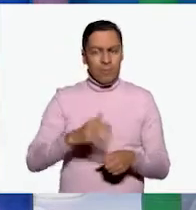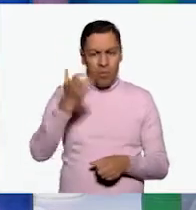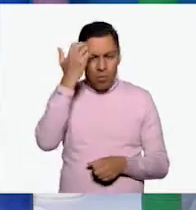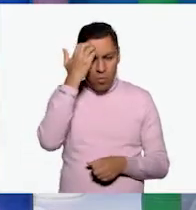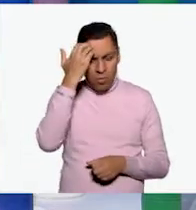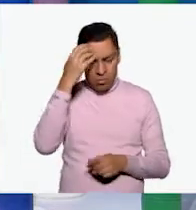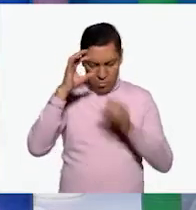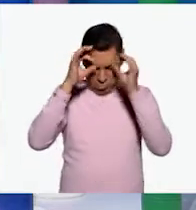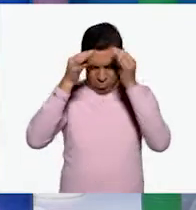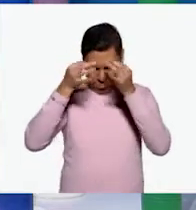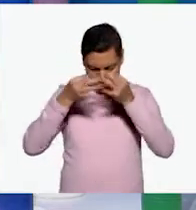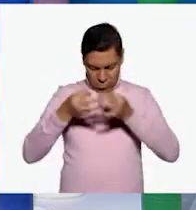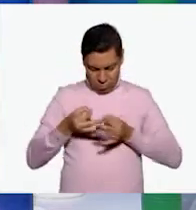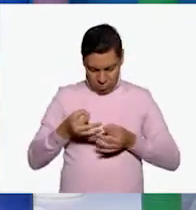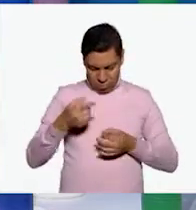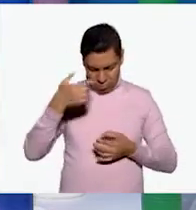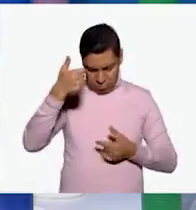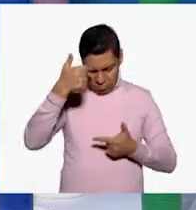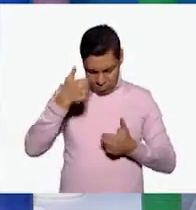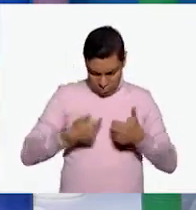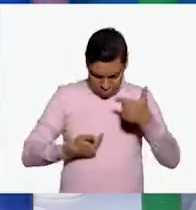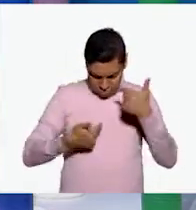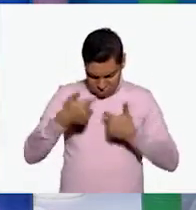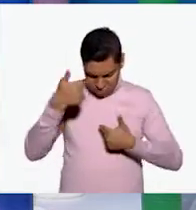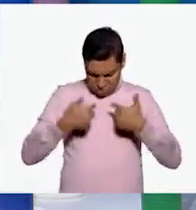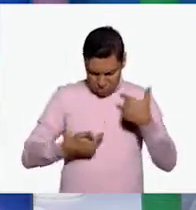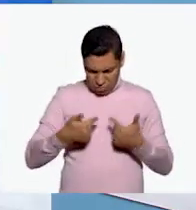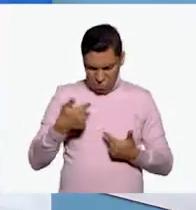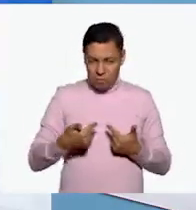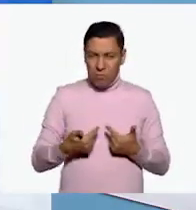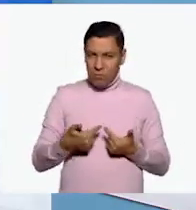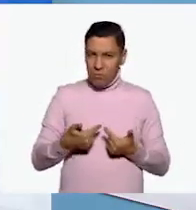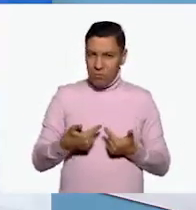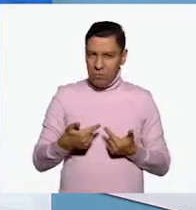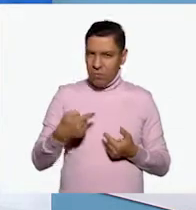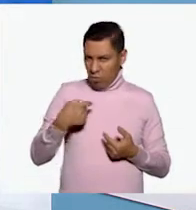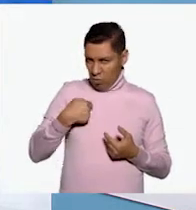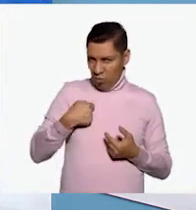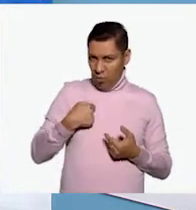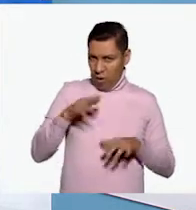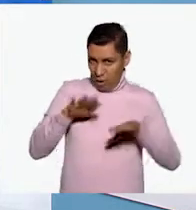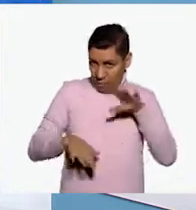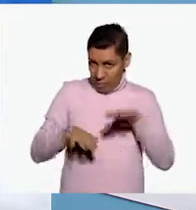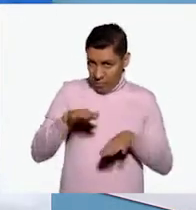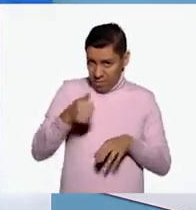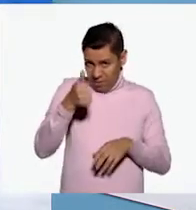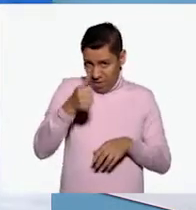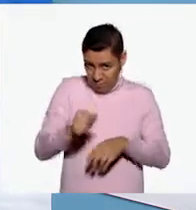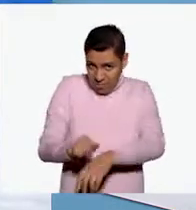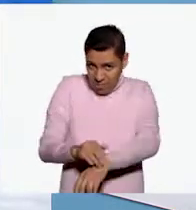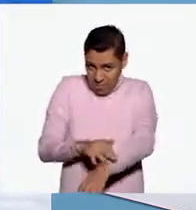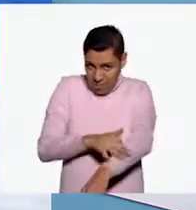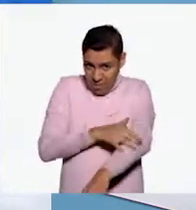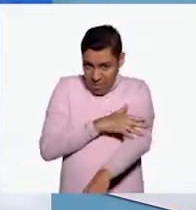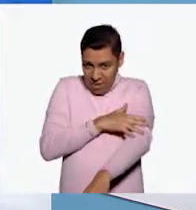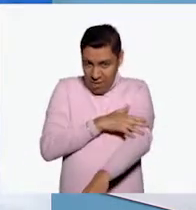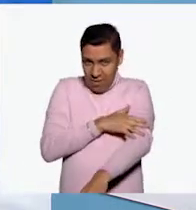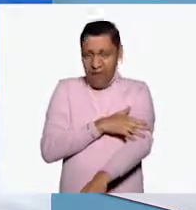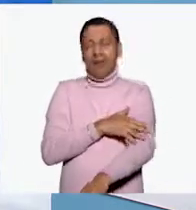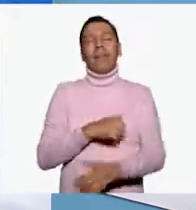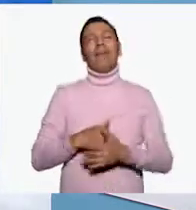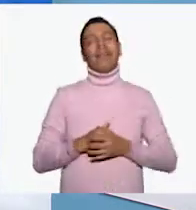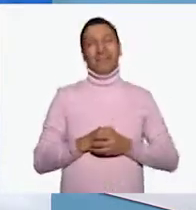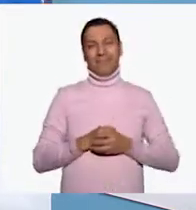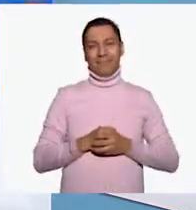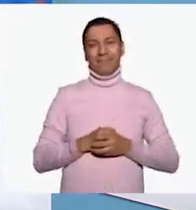las podemos aprovechar para estar bien. Ustedes nos tomaron por sorpresa al llegar, pero después vino el susto.